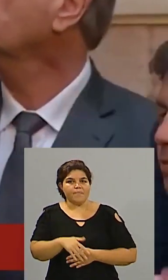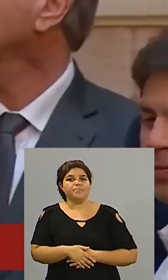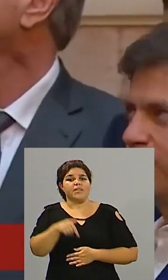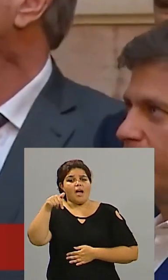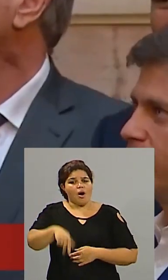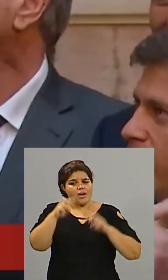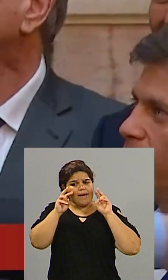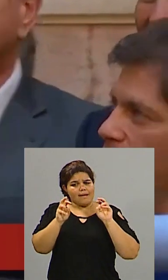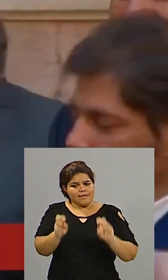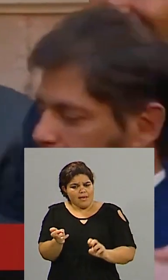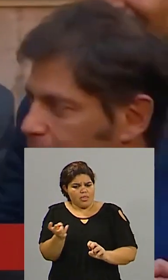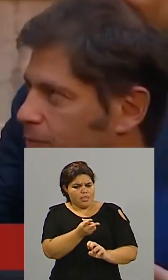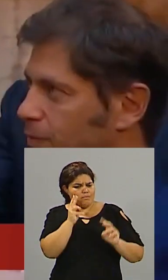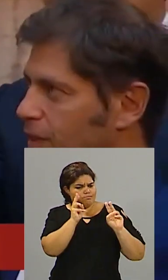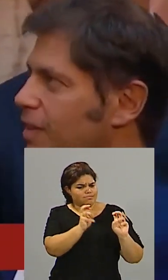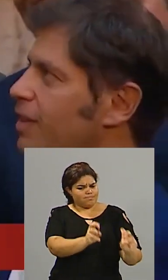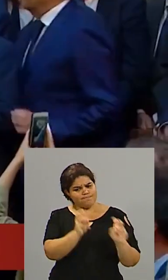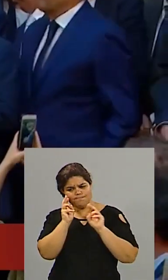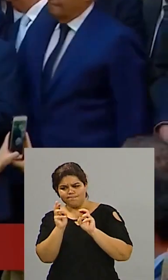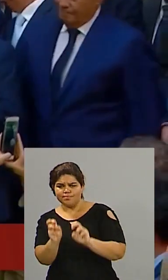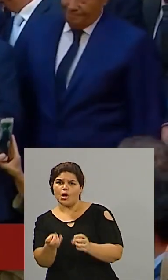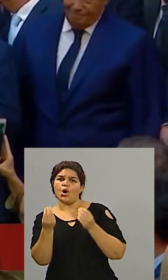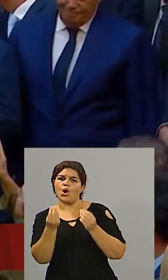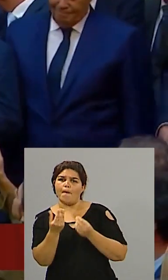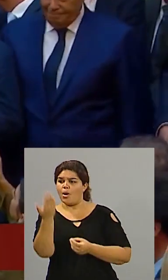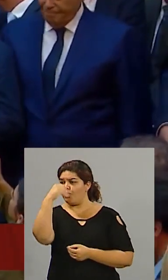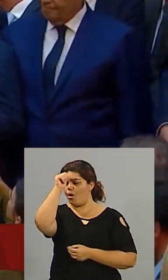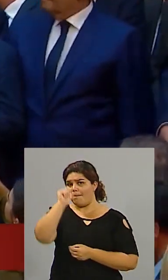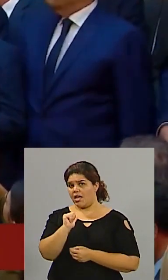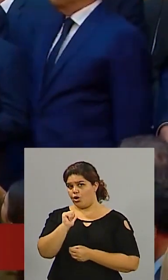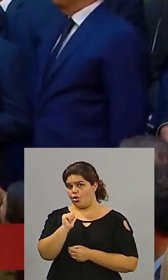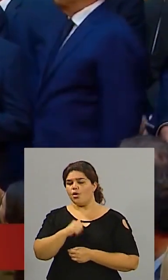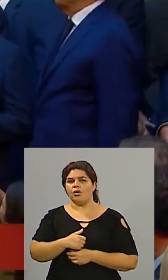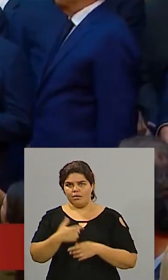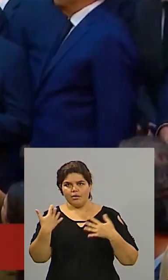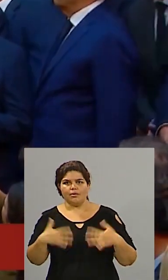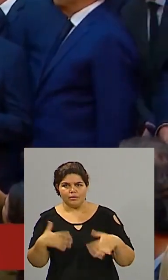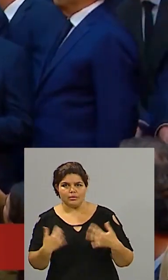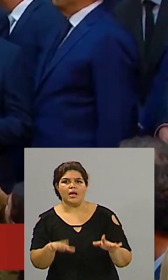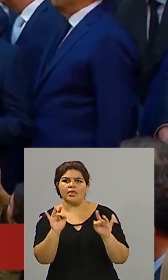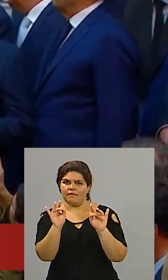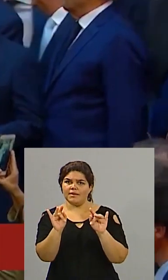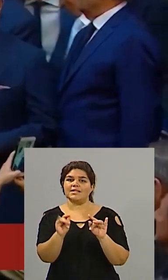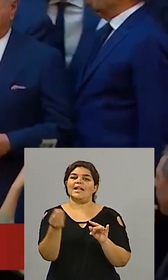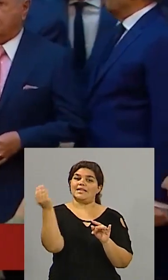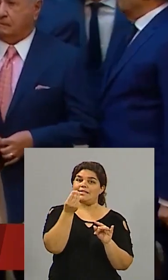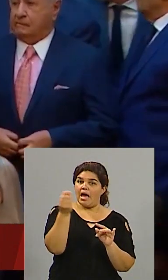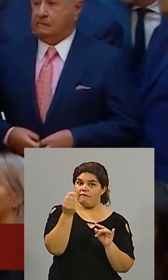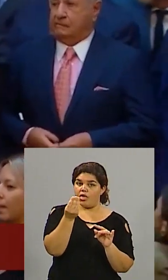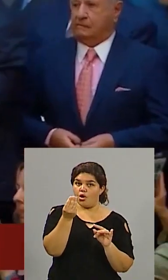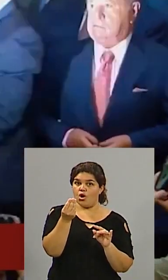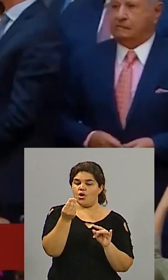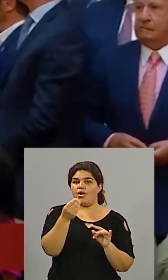analizando justamente lo que sucedía este fin de semana a partir de dos jornadas muy intensas en la provincia de Mendoza el sábado, a nivel